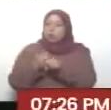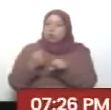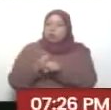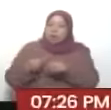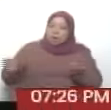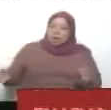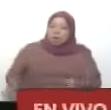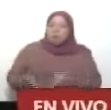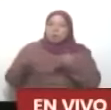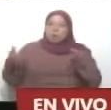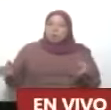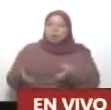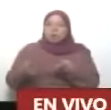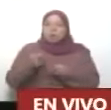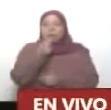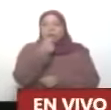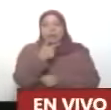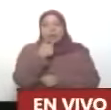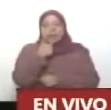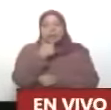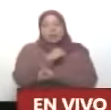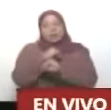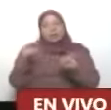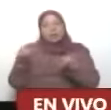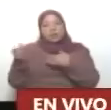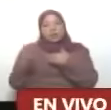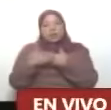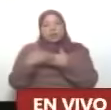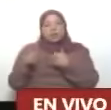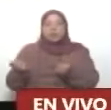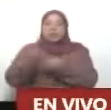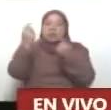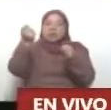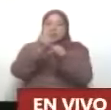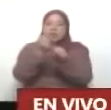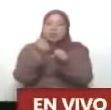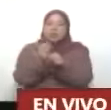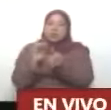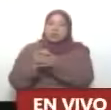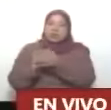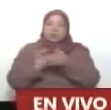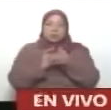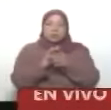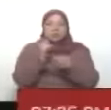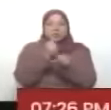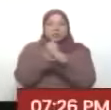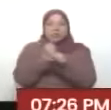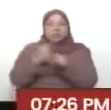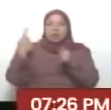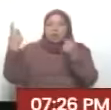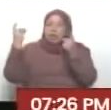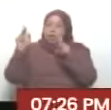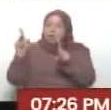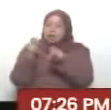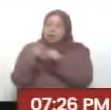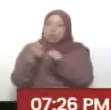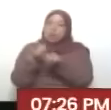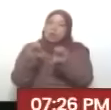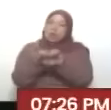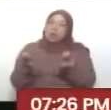empuje. Maravilloso ese cierre de campaña, de una campaña admirable, una campaña pedagógica,